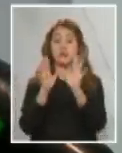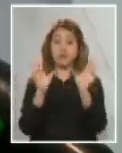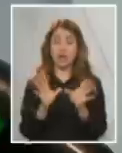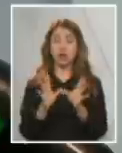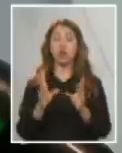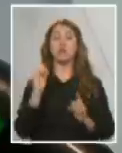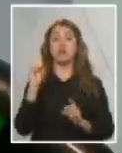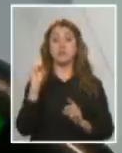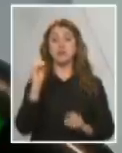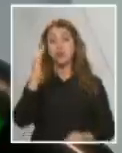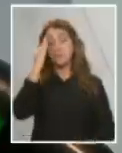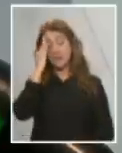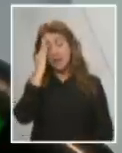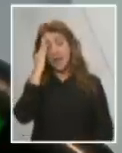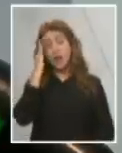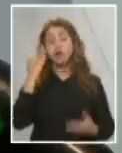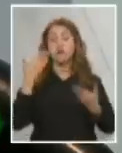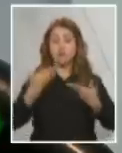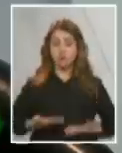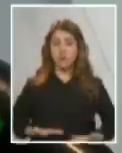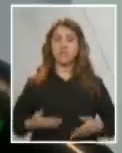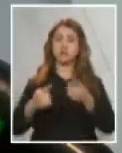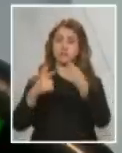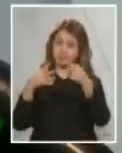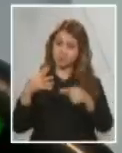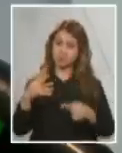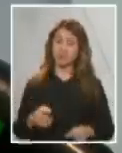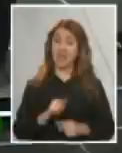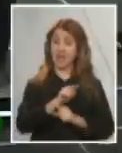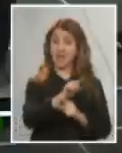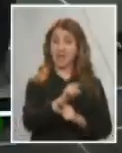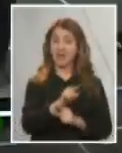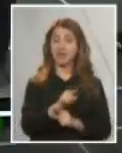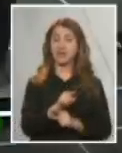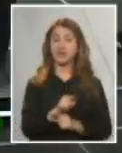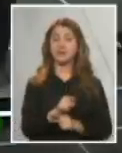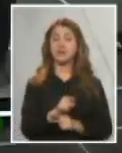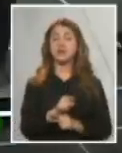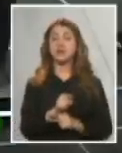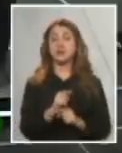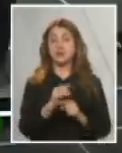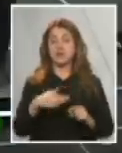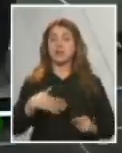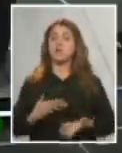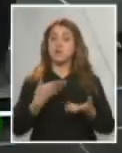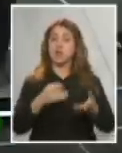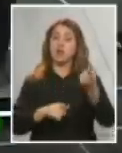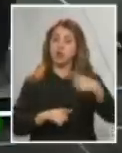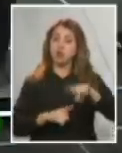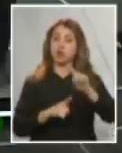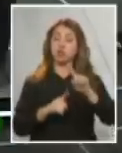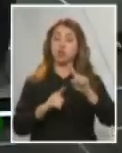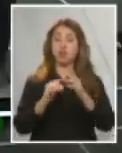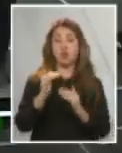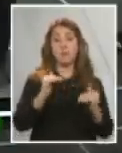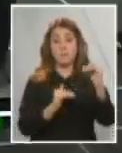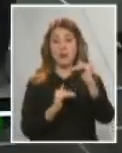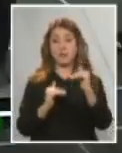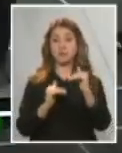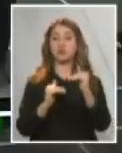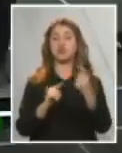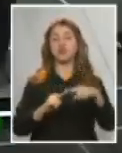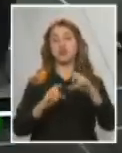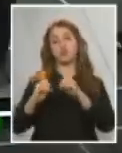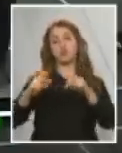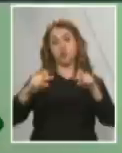discapacidad física, sí, mental. Uh-huh. Sí, entonces yo creo que ahí se puede abrir una puerta. Vamos a dar otro saltito. Perfecto. Y vamos a abrir otra